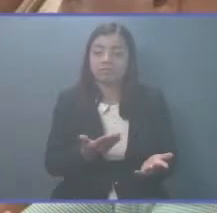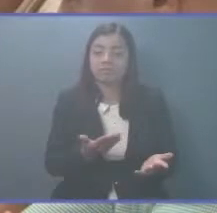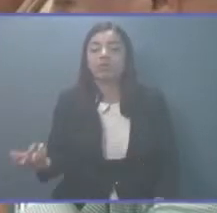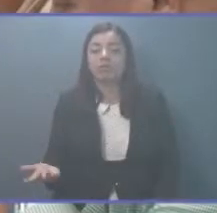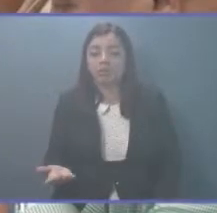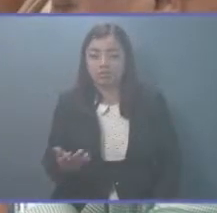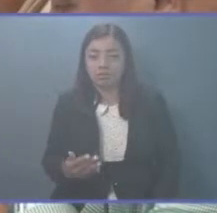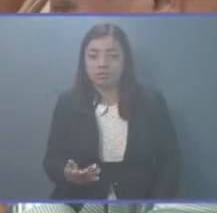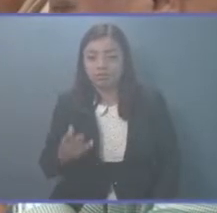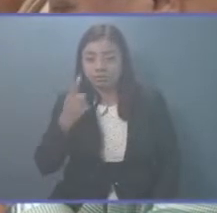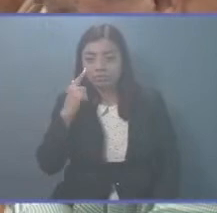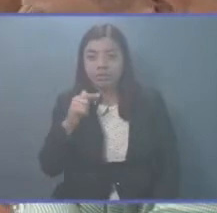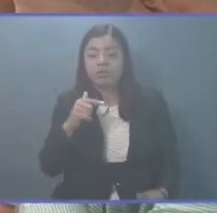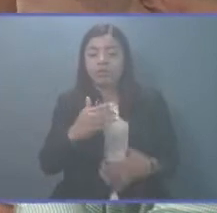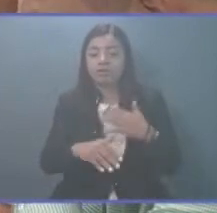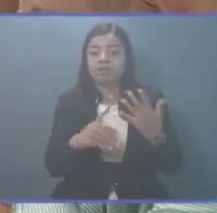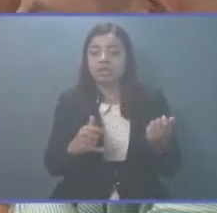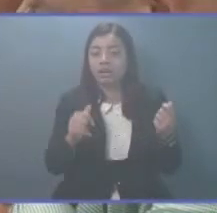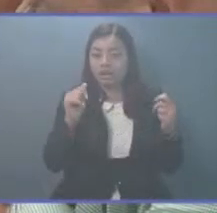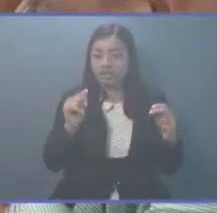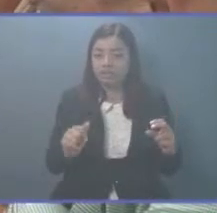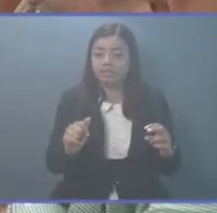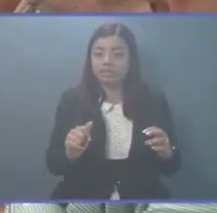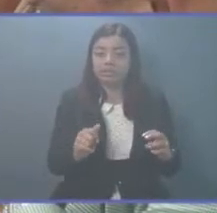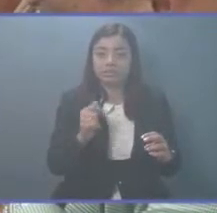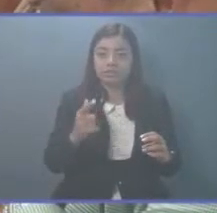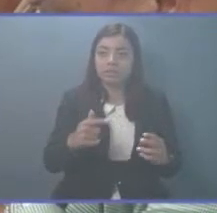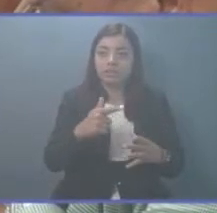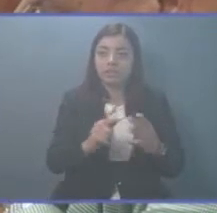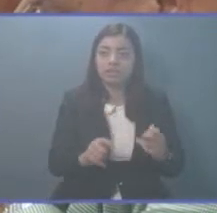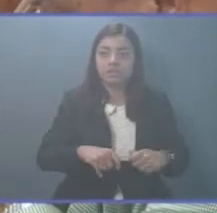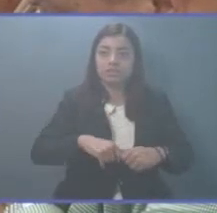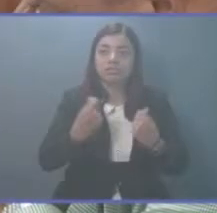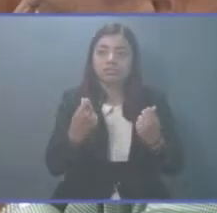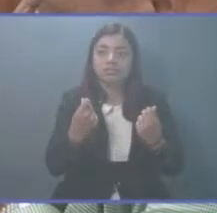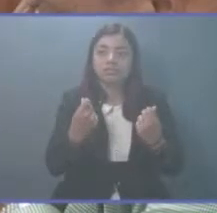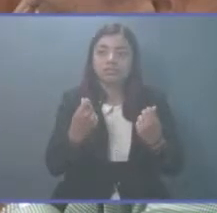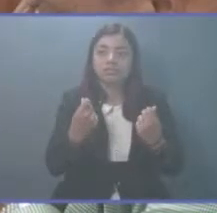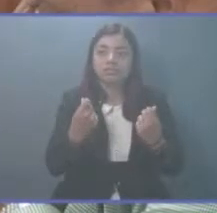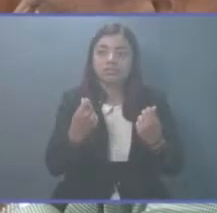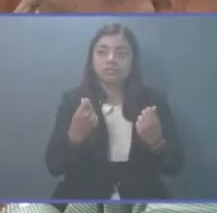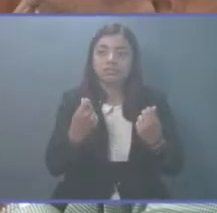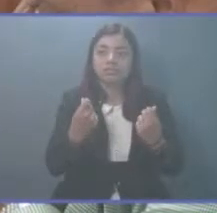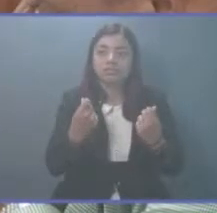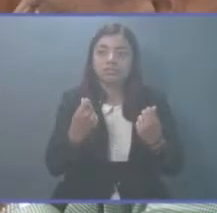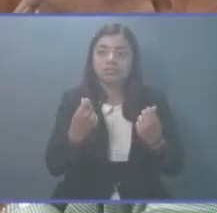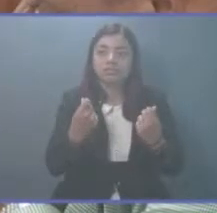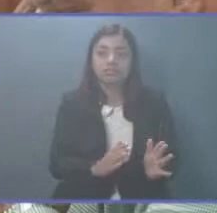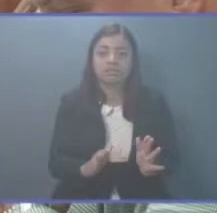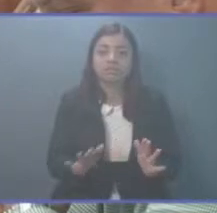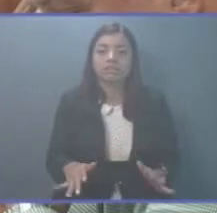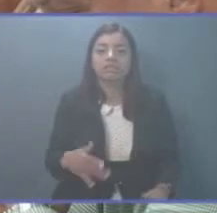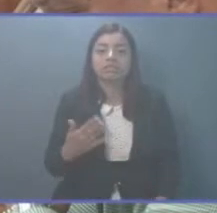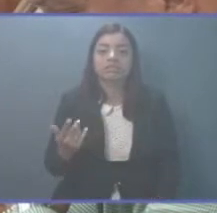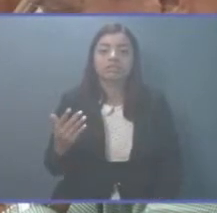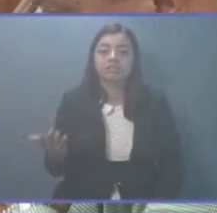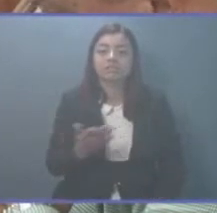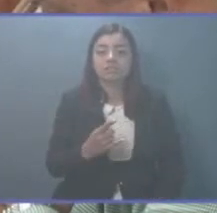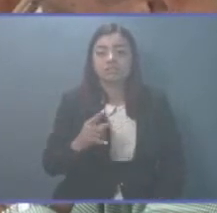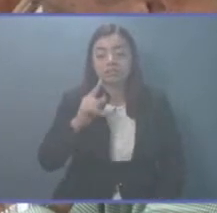podemos, ¿verdad?, o sea, concretamente enmarcarlo en esa conducta delictiva. Al hablar de soborno, pues el